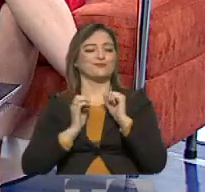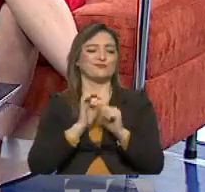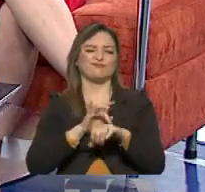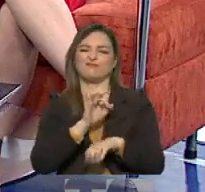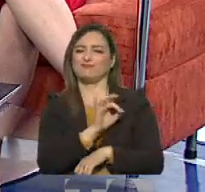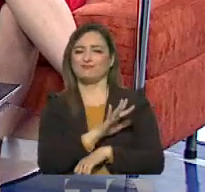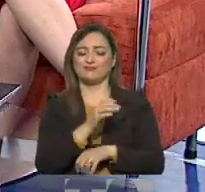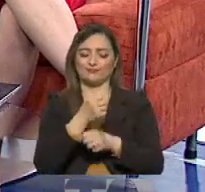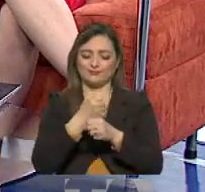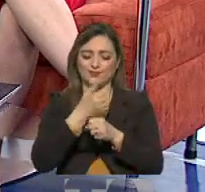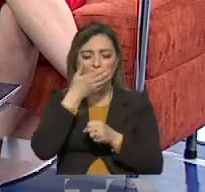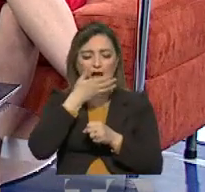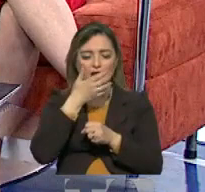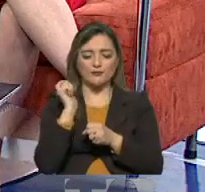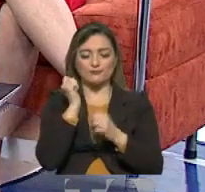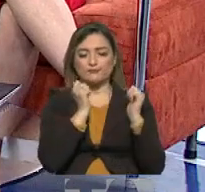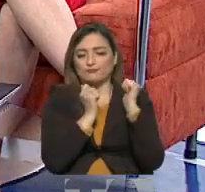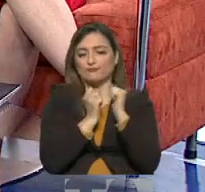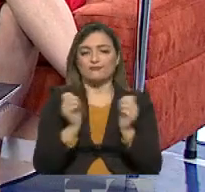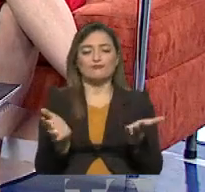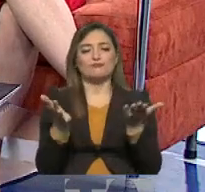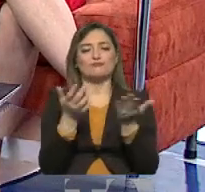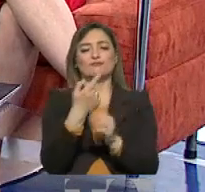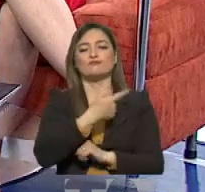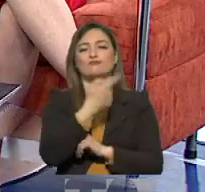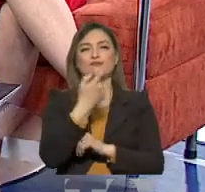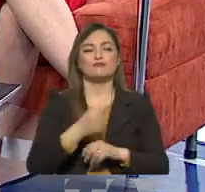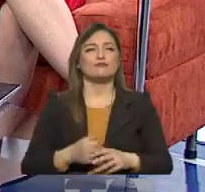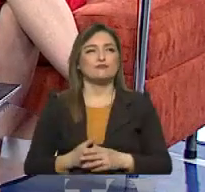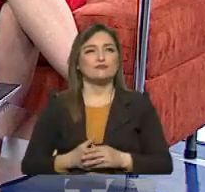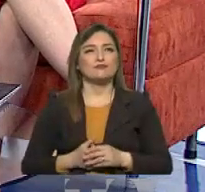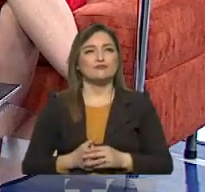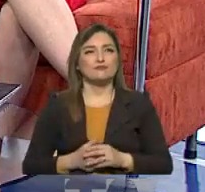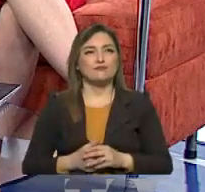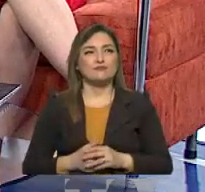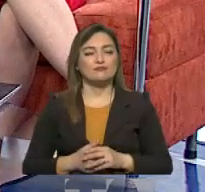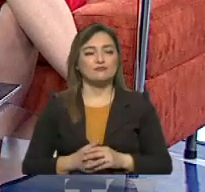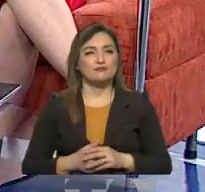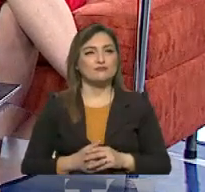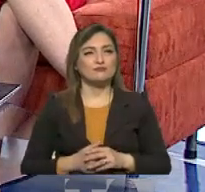cafecito caliente, abríguese bien y póngale mucho ánimo a esta jornada. ¿Repite la lección? Vamos a ver si me aprendí.